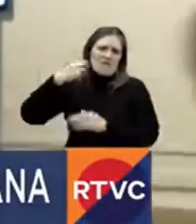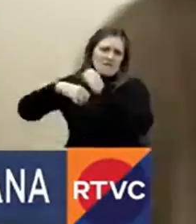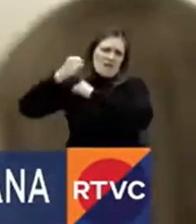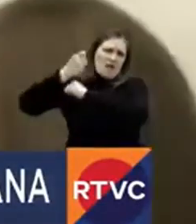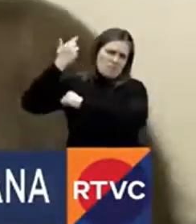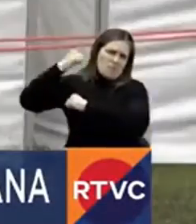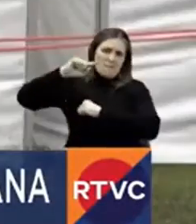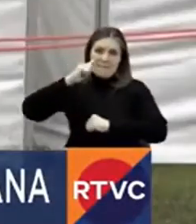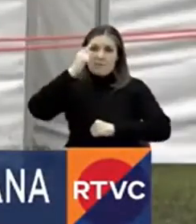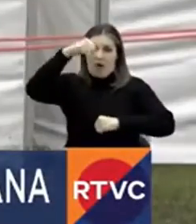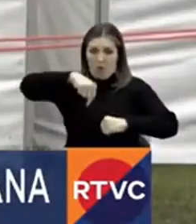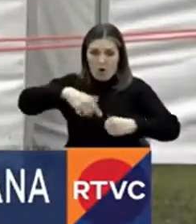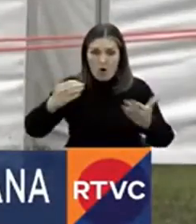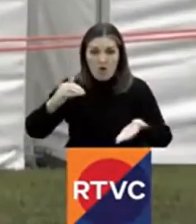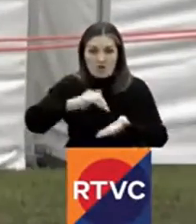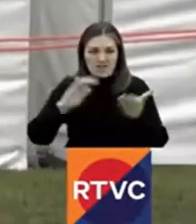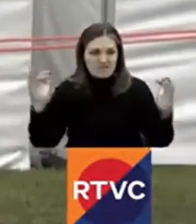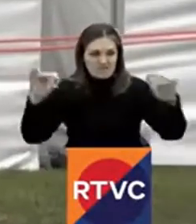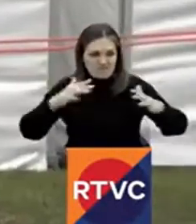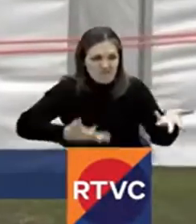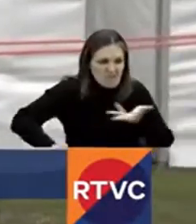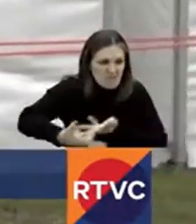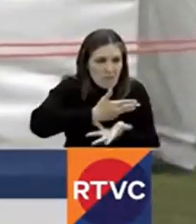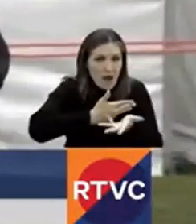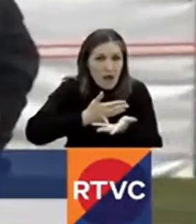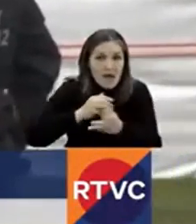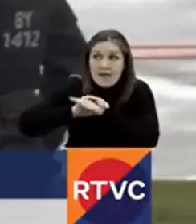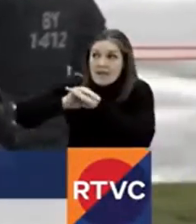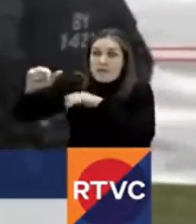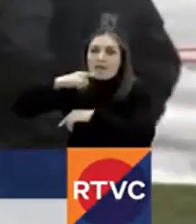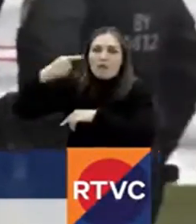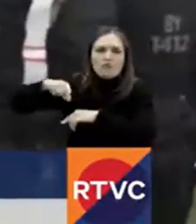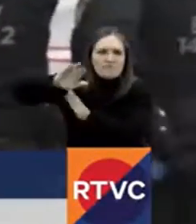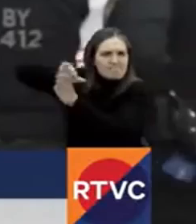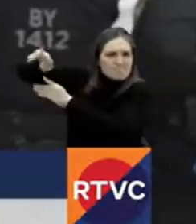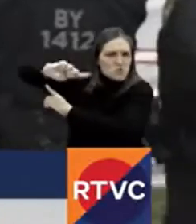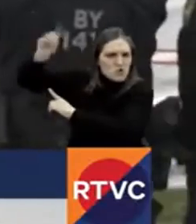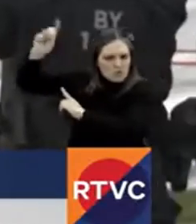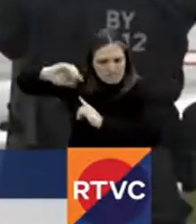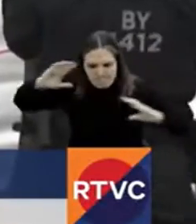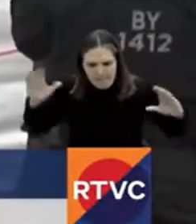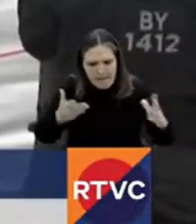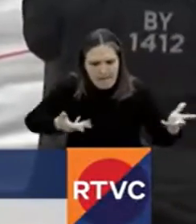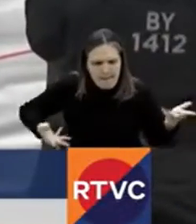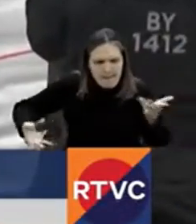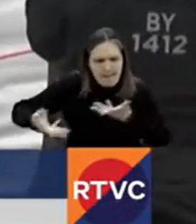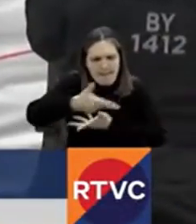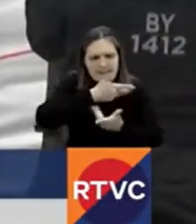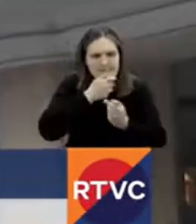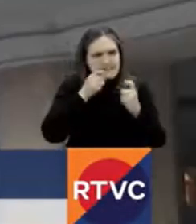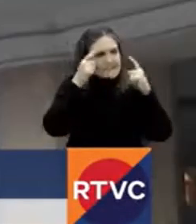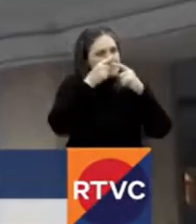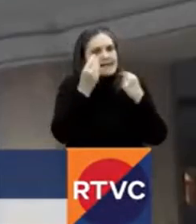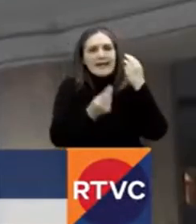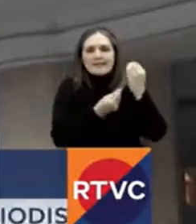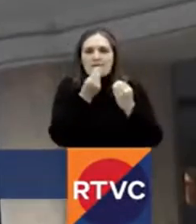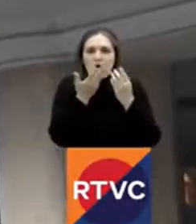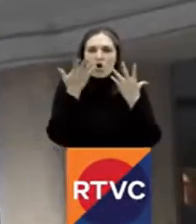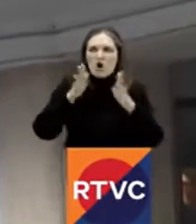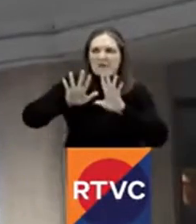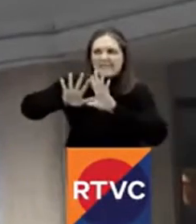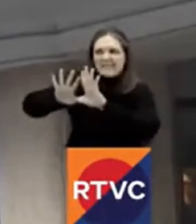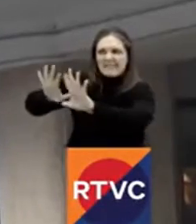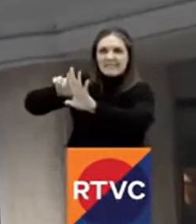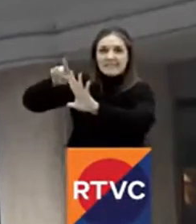sin invitar a Rusia. Y Occidente, al margen o en pleno de la reunión, evalúa los enroques disponibles para atajarle